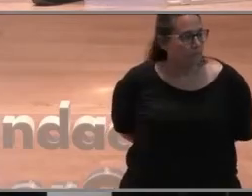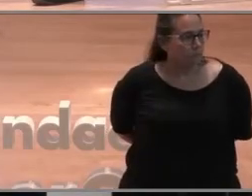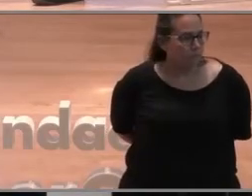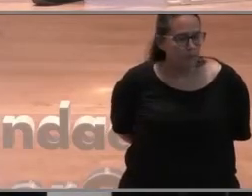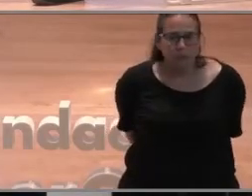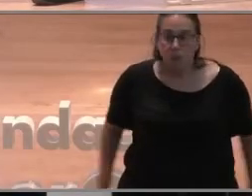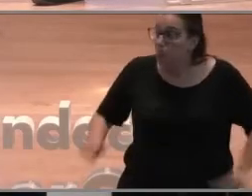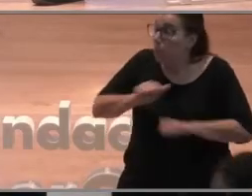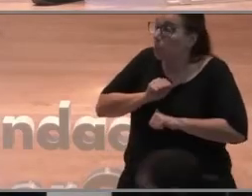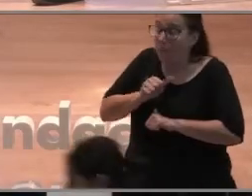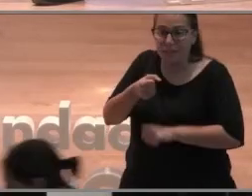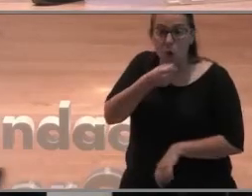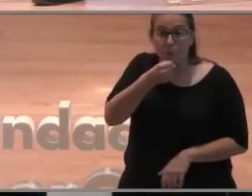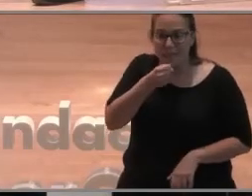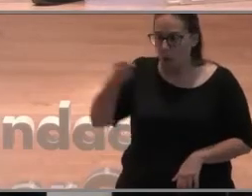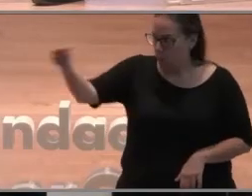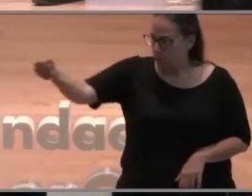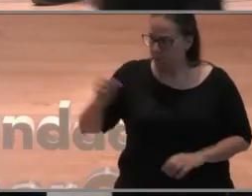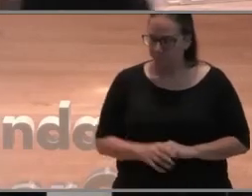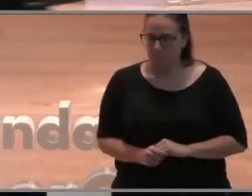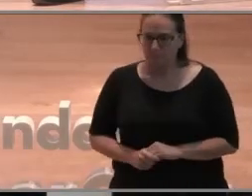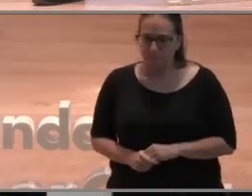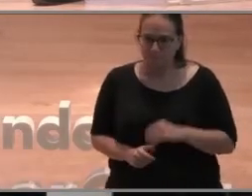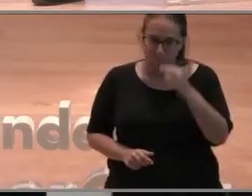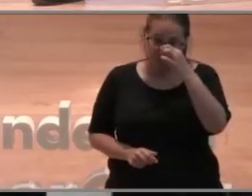Un momento, que le llevan el micro.